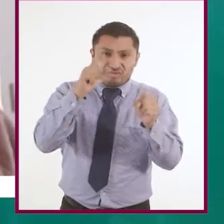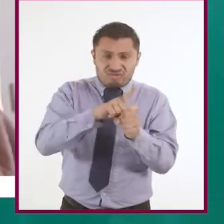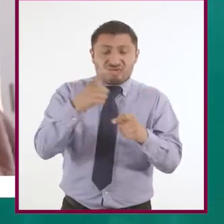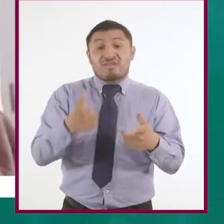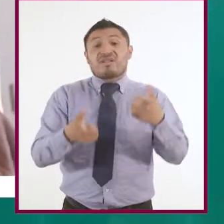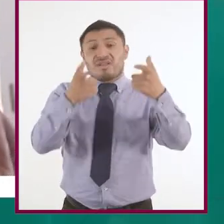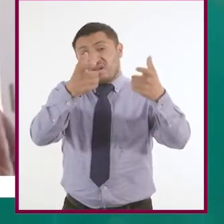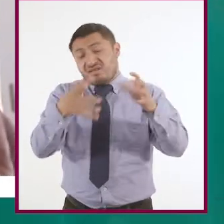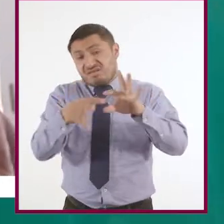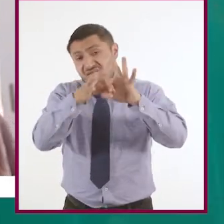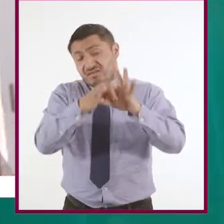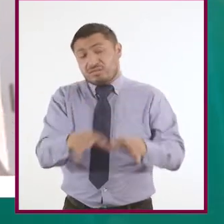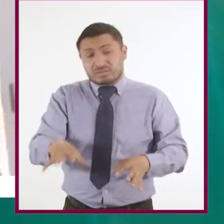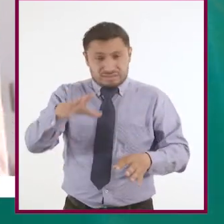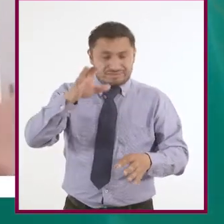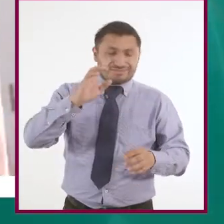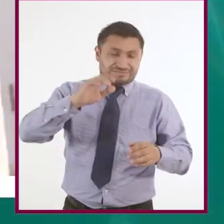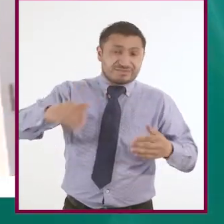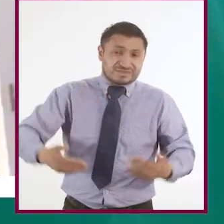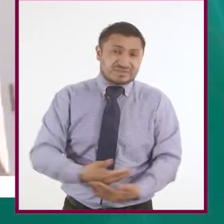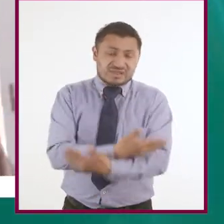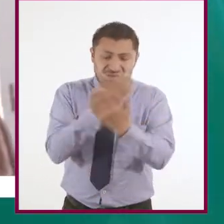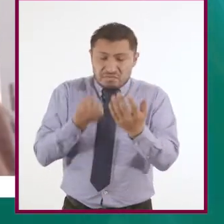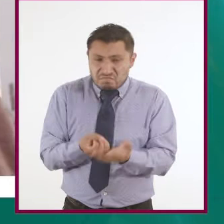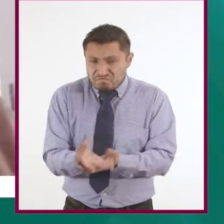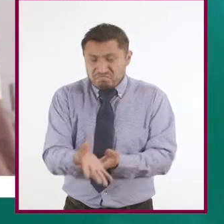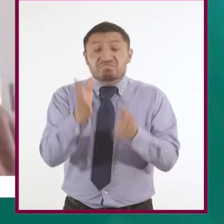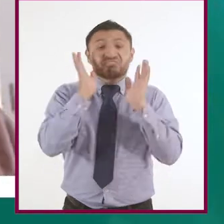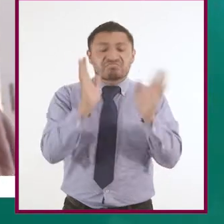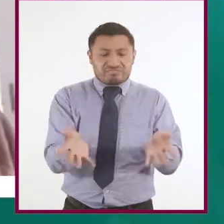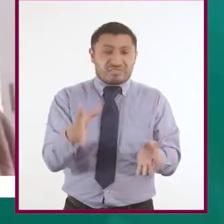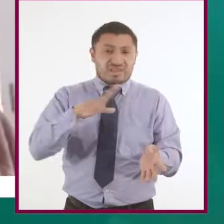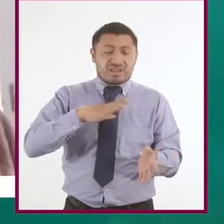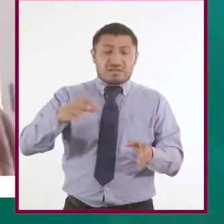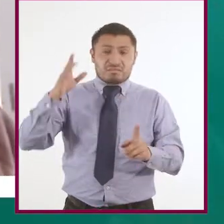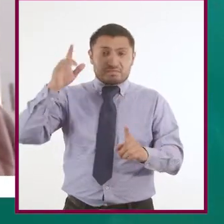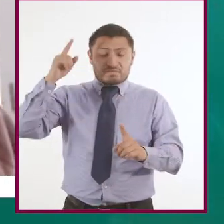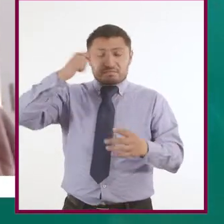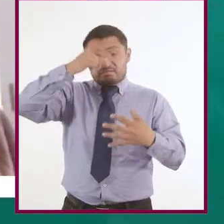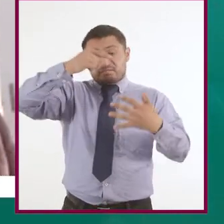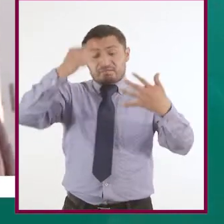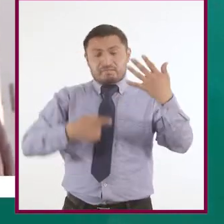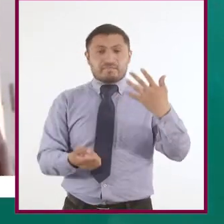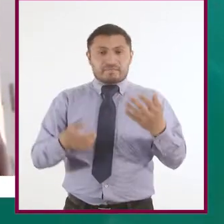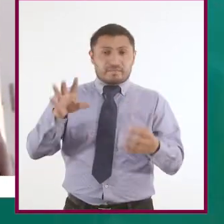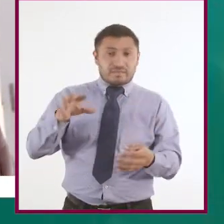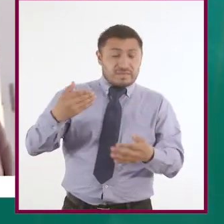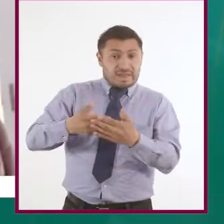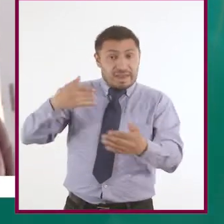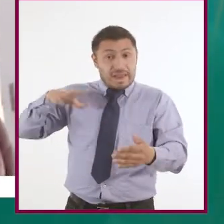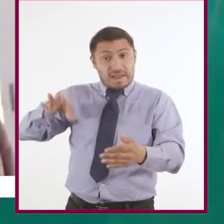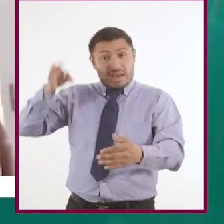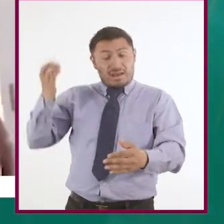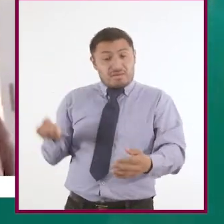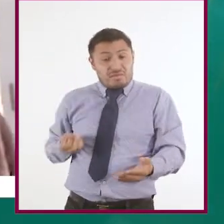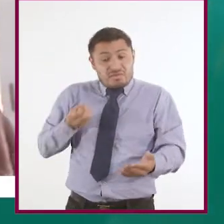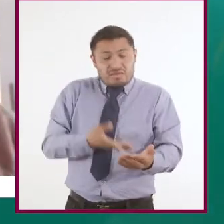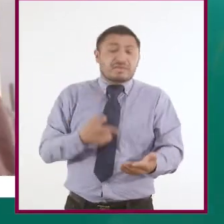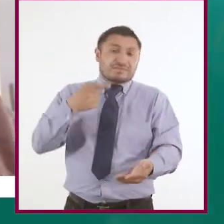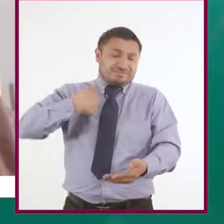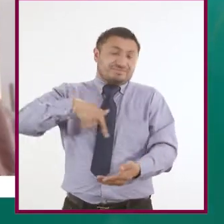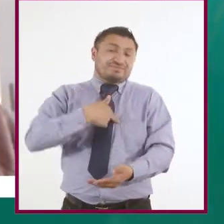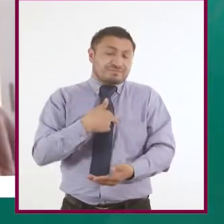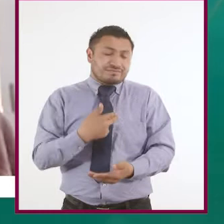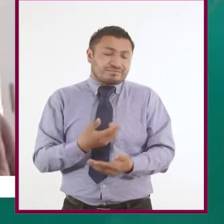ya tenemos determinaciones que se eligieron por nosotros y de alguna manera nosotros no